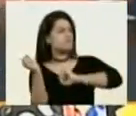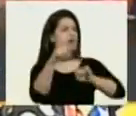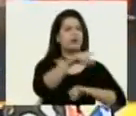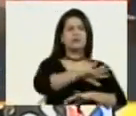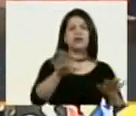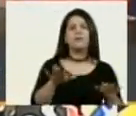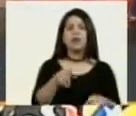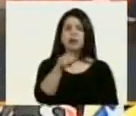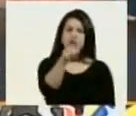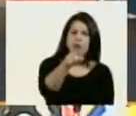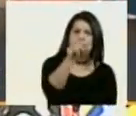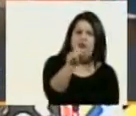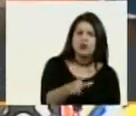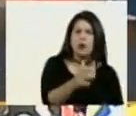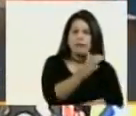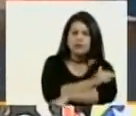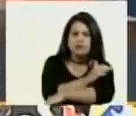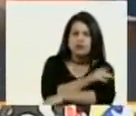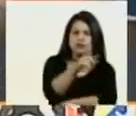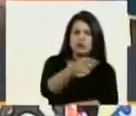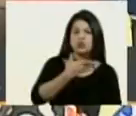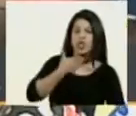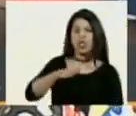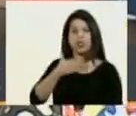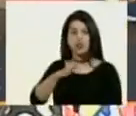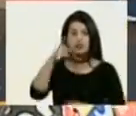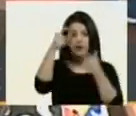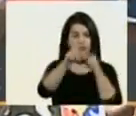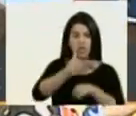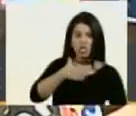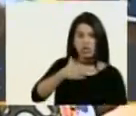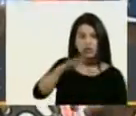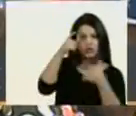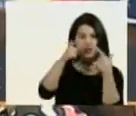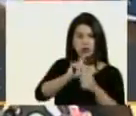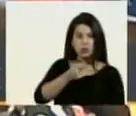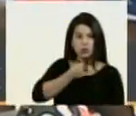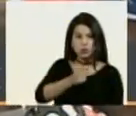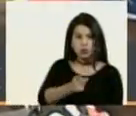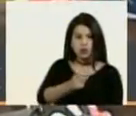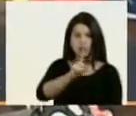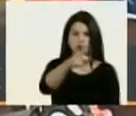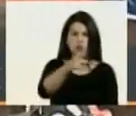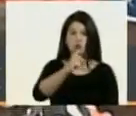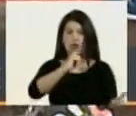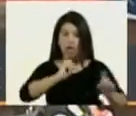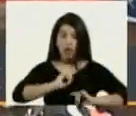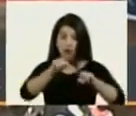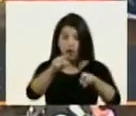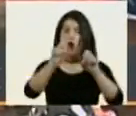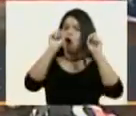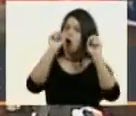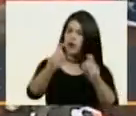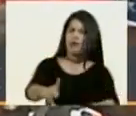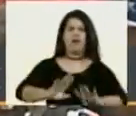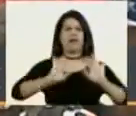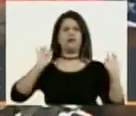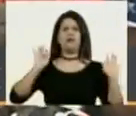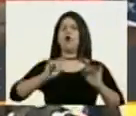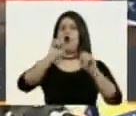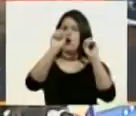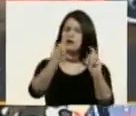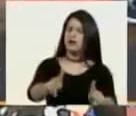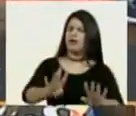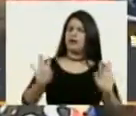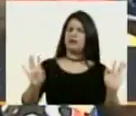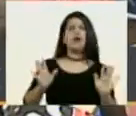casa, opositor, que no nos quiere a nosotros. Usted no nos quiere a nosotros, está bien. Pero le voy a decir